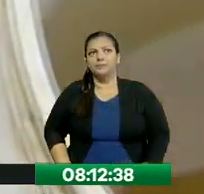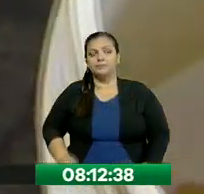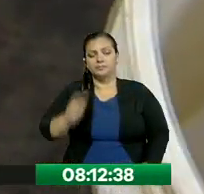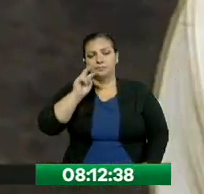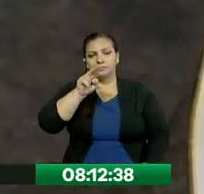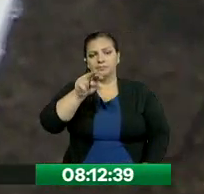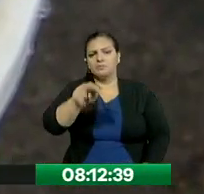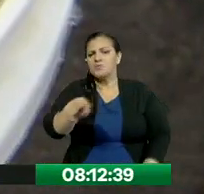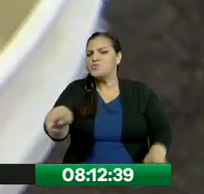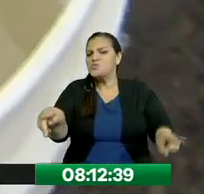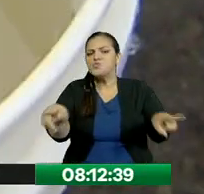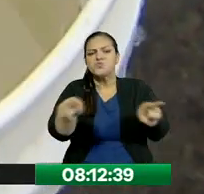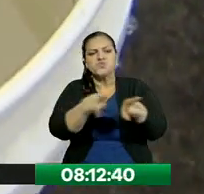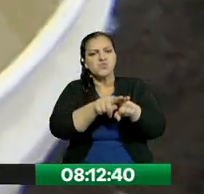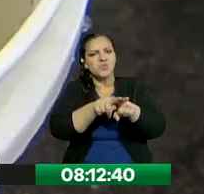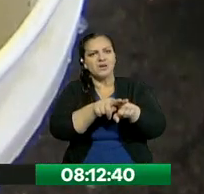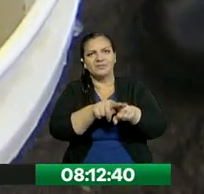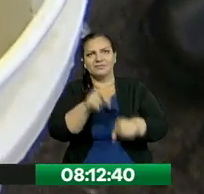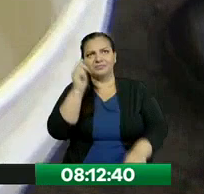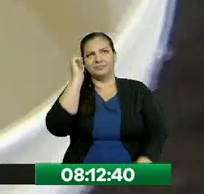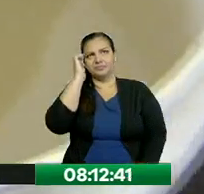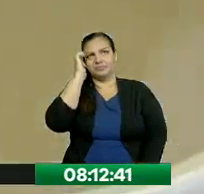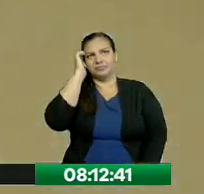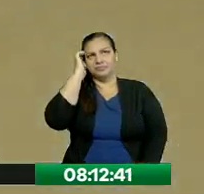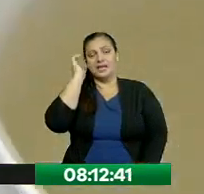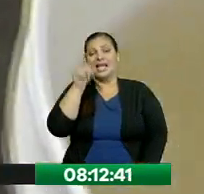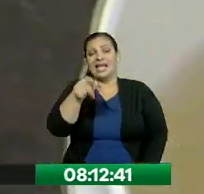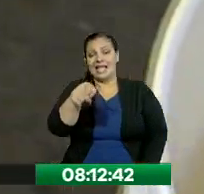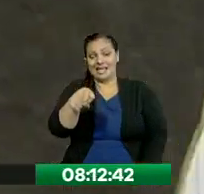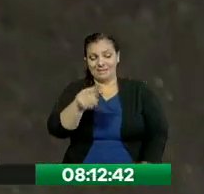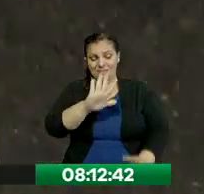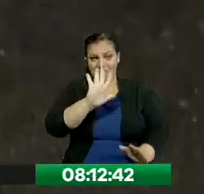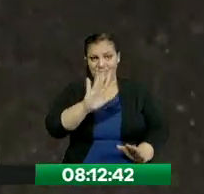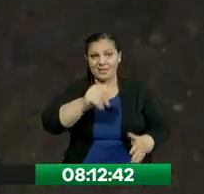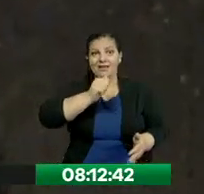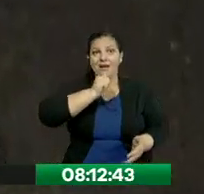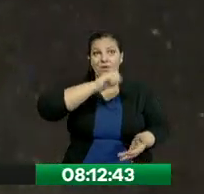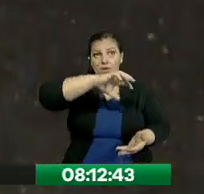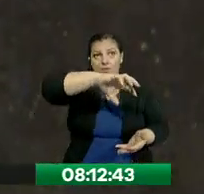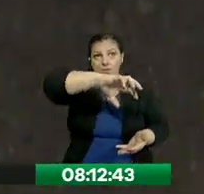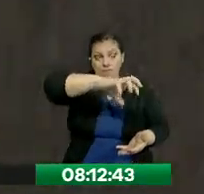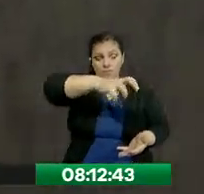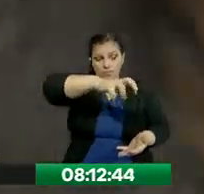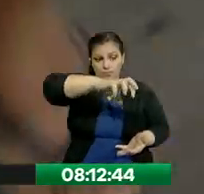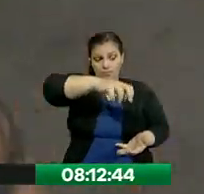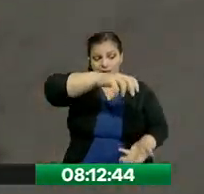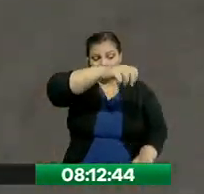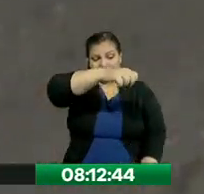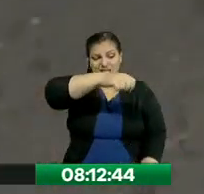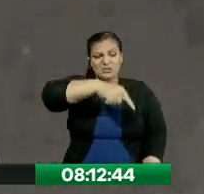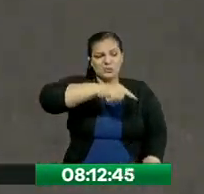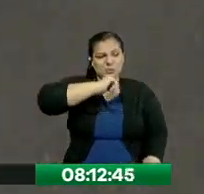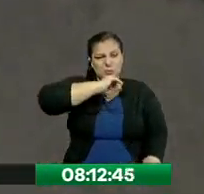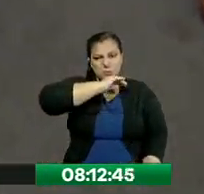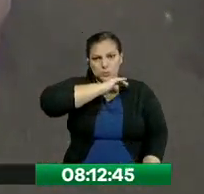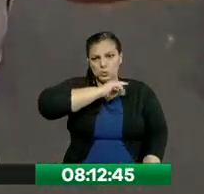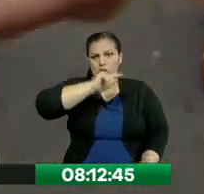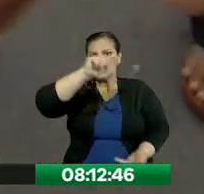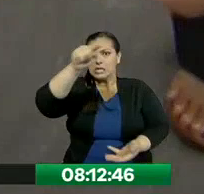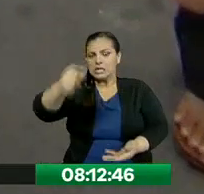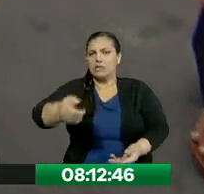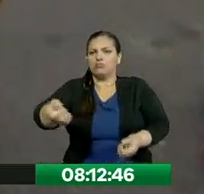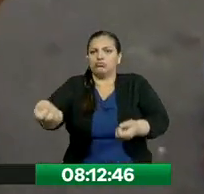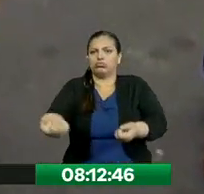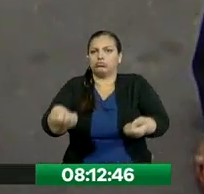señores. Esta agua es la que vende los carros tanqueros. Y la gran diferencia que hay con el agua